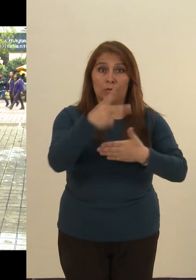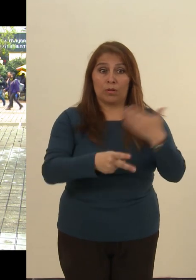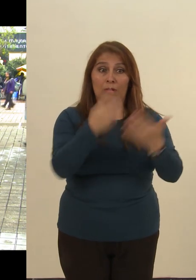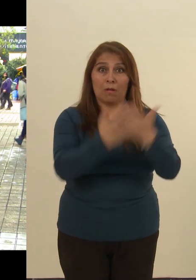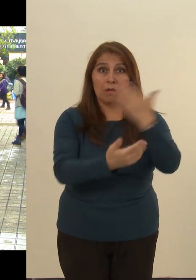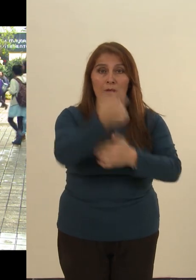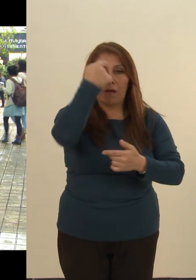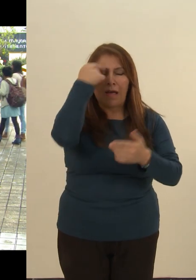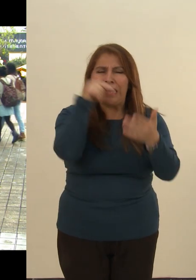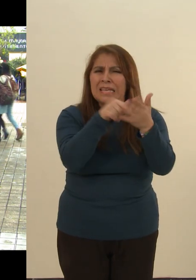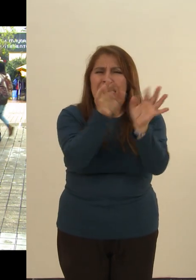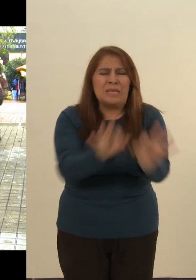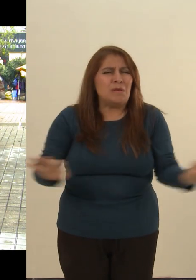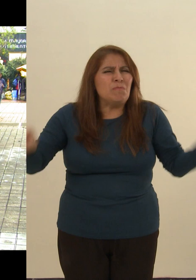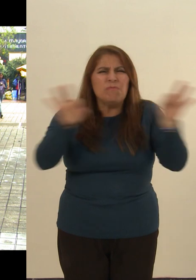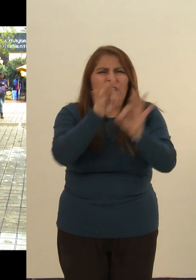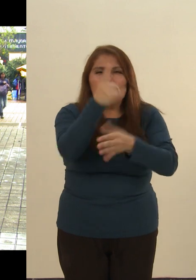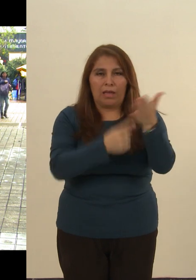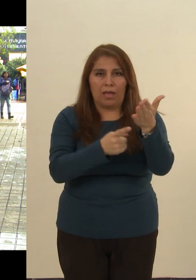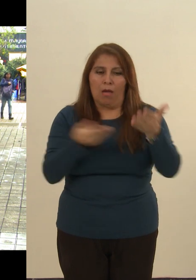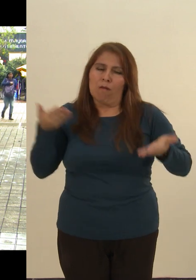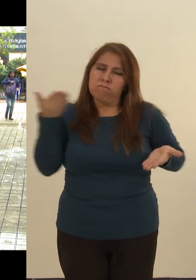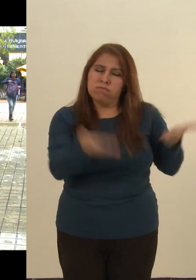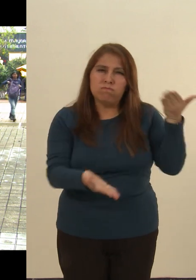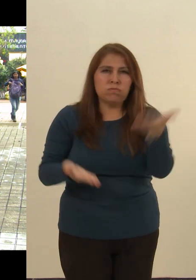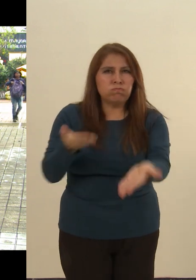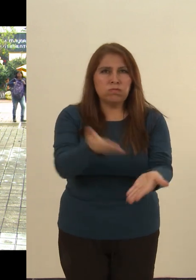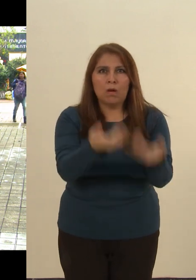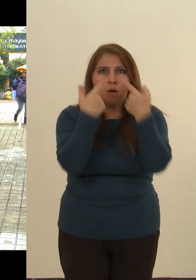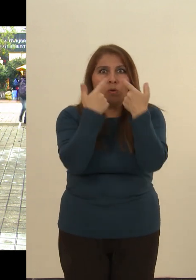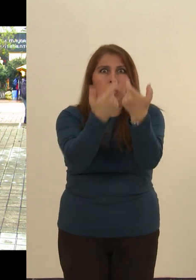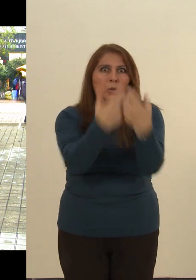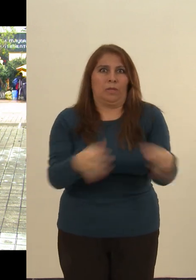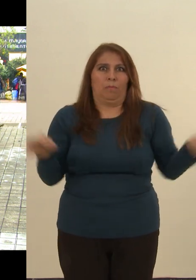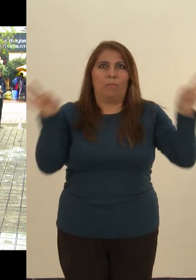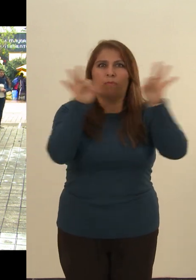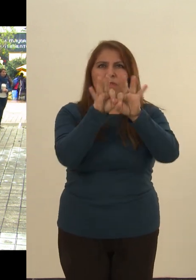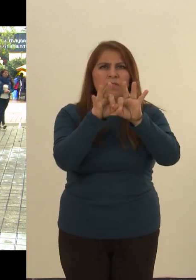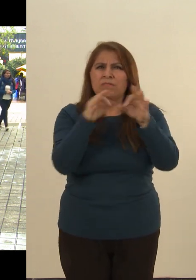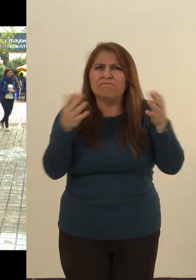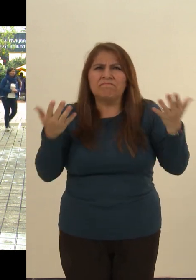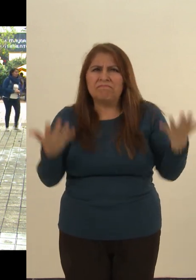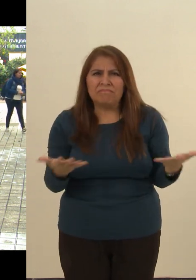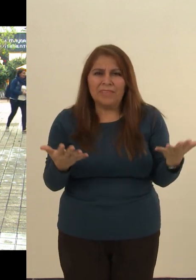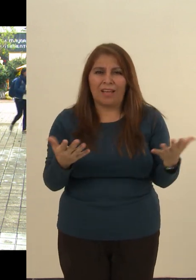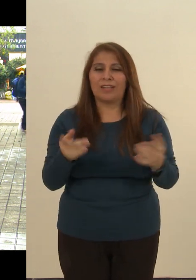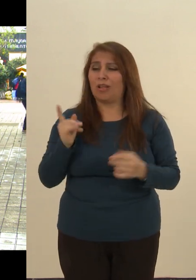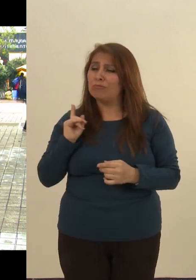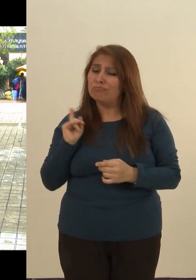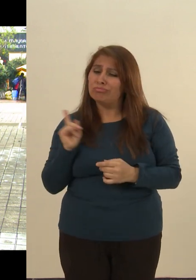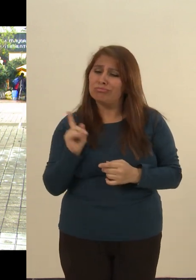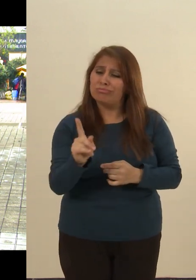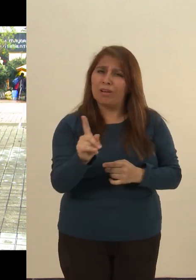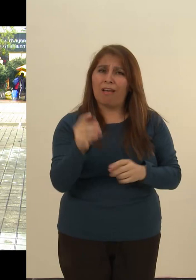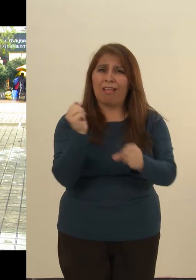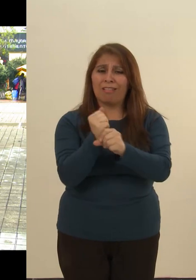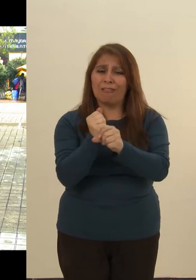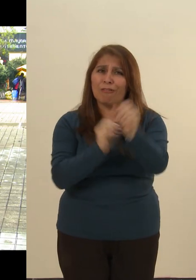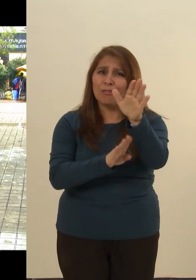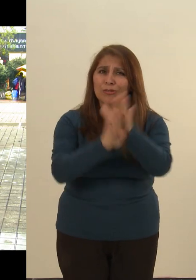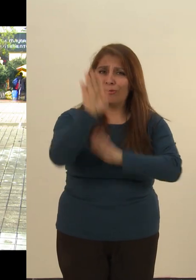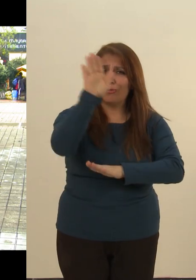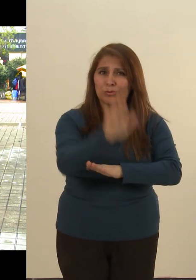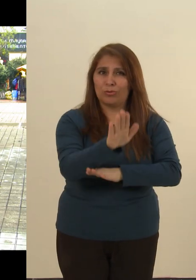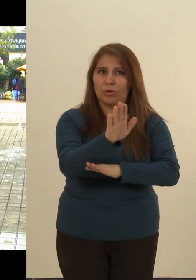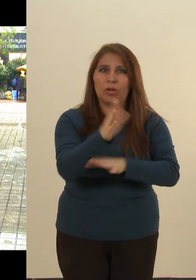Algo muy importante es que nuestro proyecto está haciendo aportes significativos dentro de lo que hemos